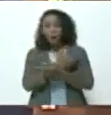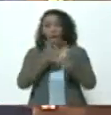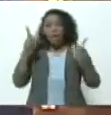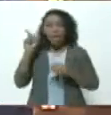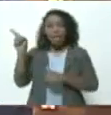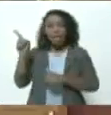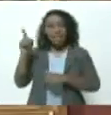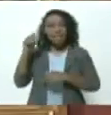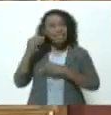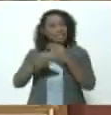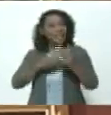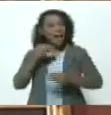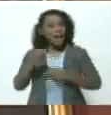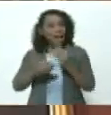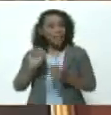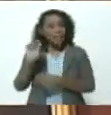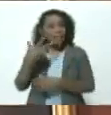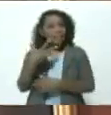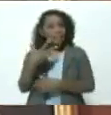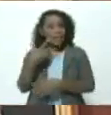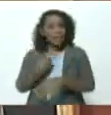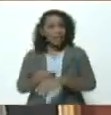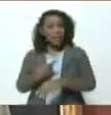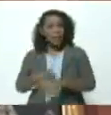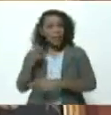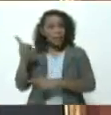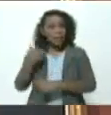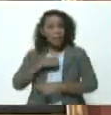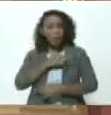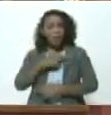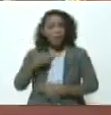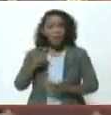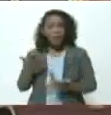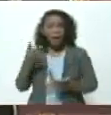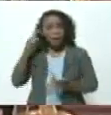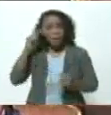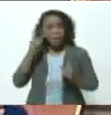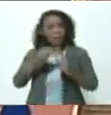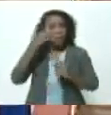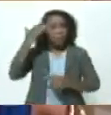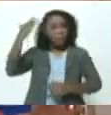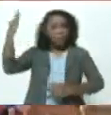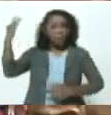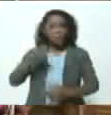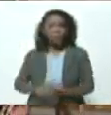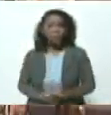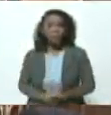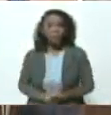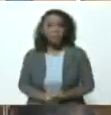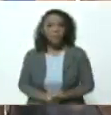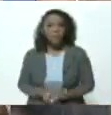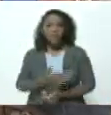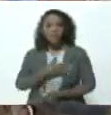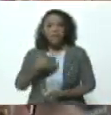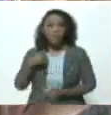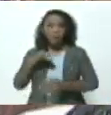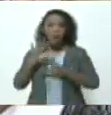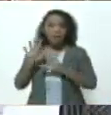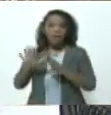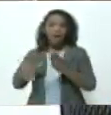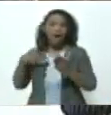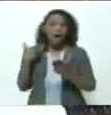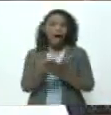sería la tercera temporada. Esa es nuestra ilusión. Queremos así, hasta